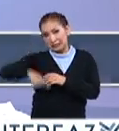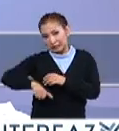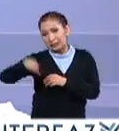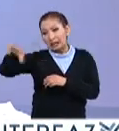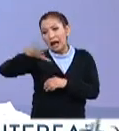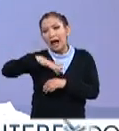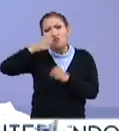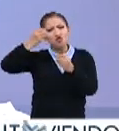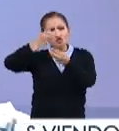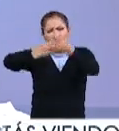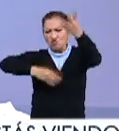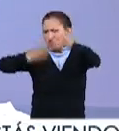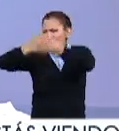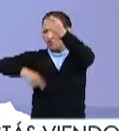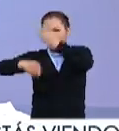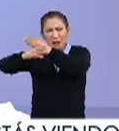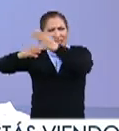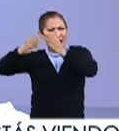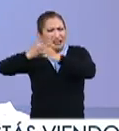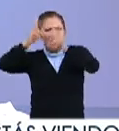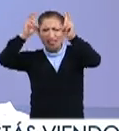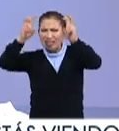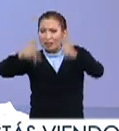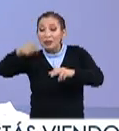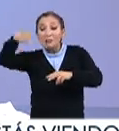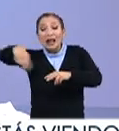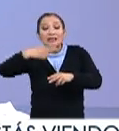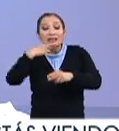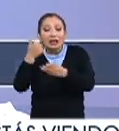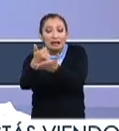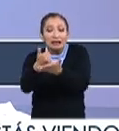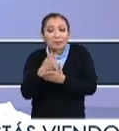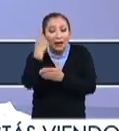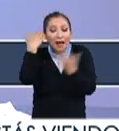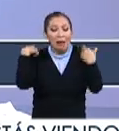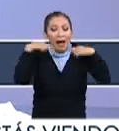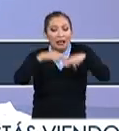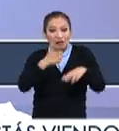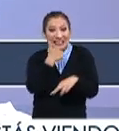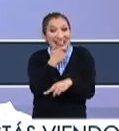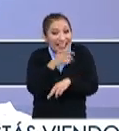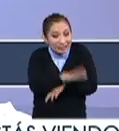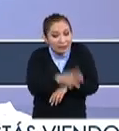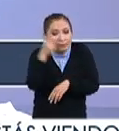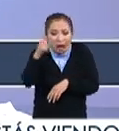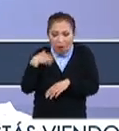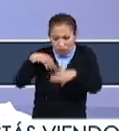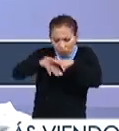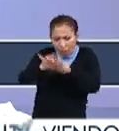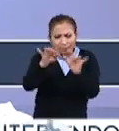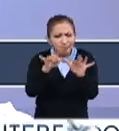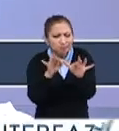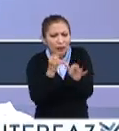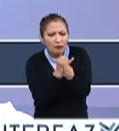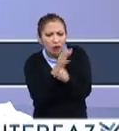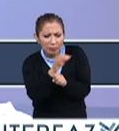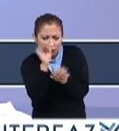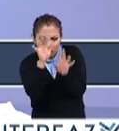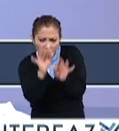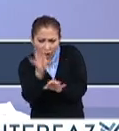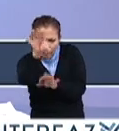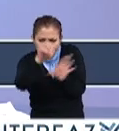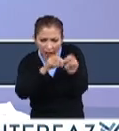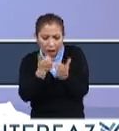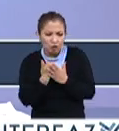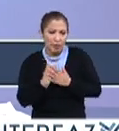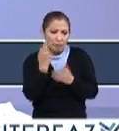britishcouncil.org.mx, tenemos muchísimas herramientas para los docentes y pueden ellos directamente ingresar y buscar esta información que